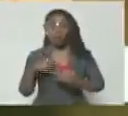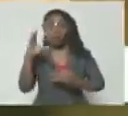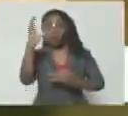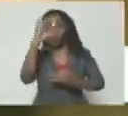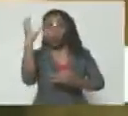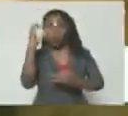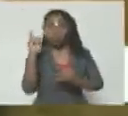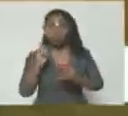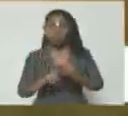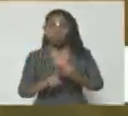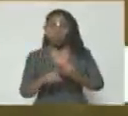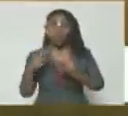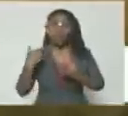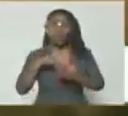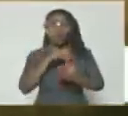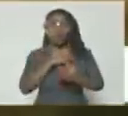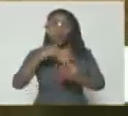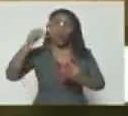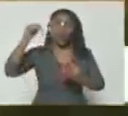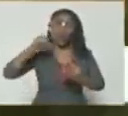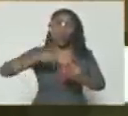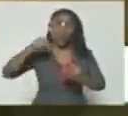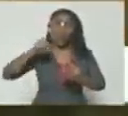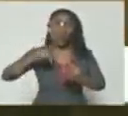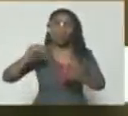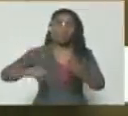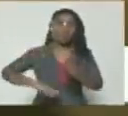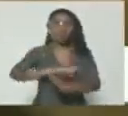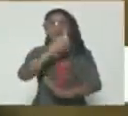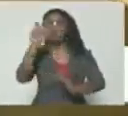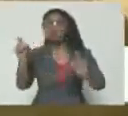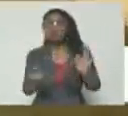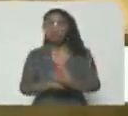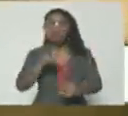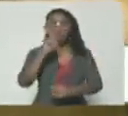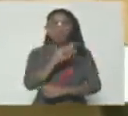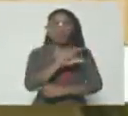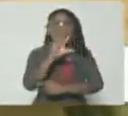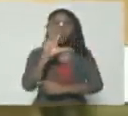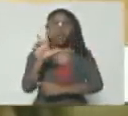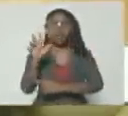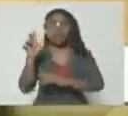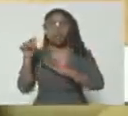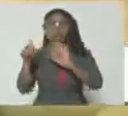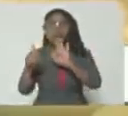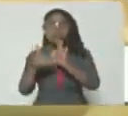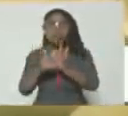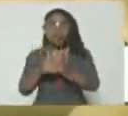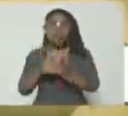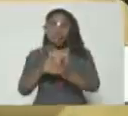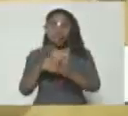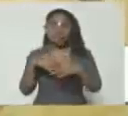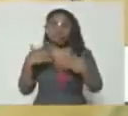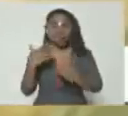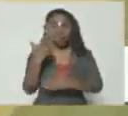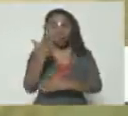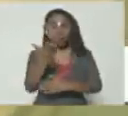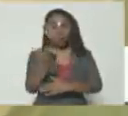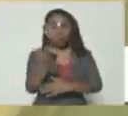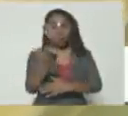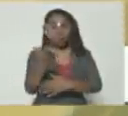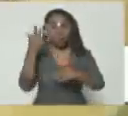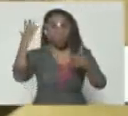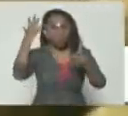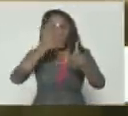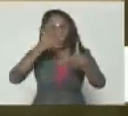Colombia. Nosotros hoy estamos completando 136.000 semovientes, desde que usted nos